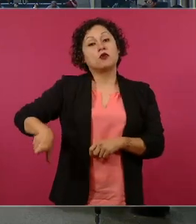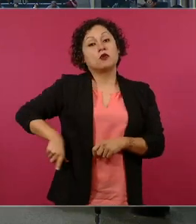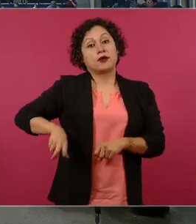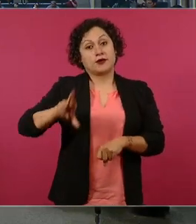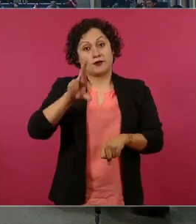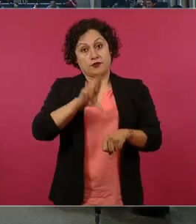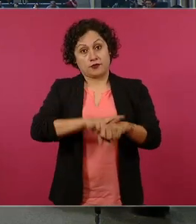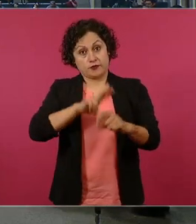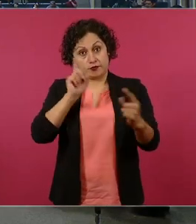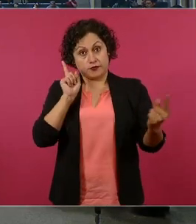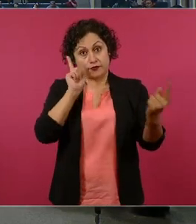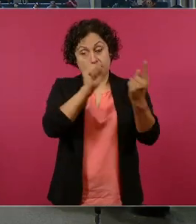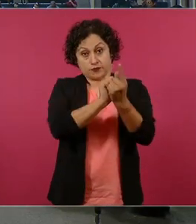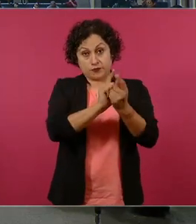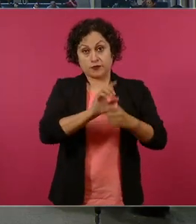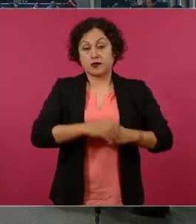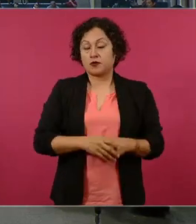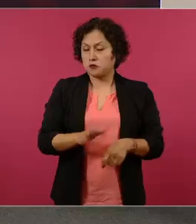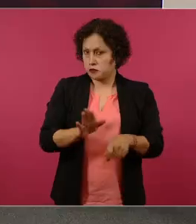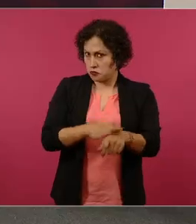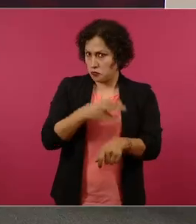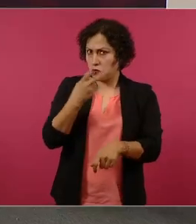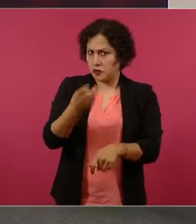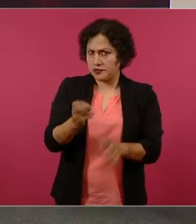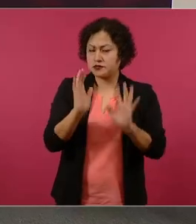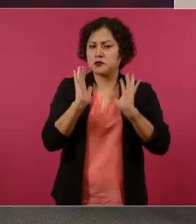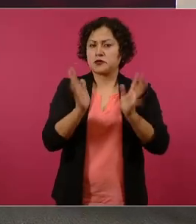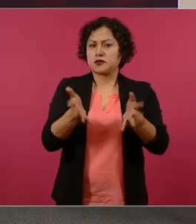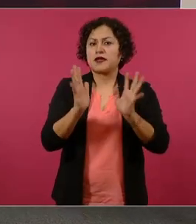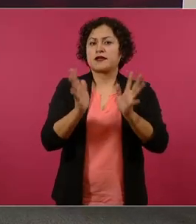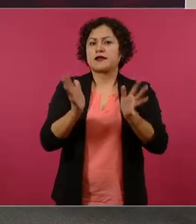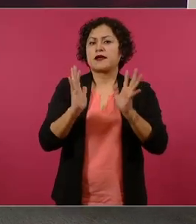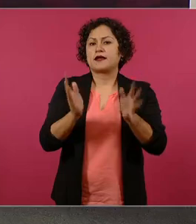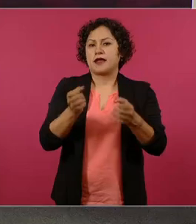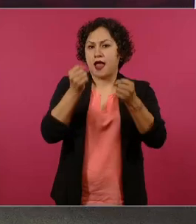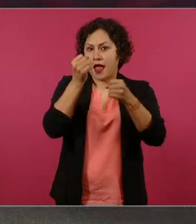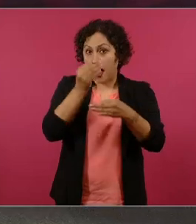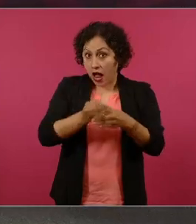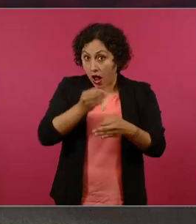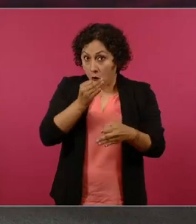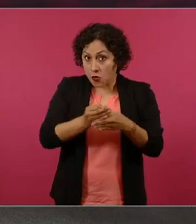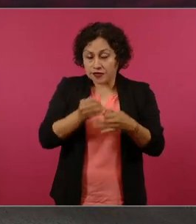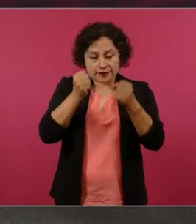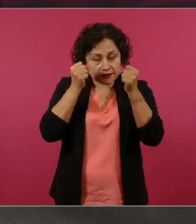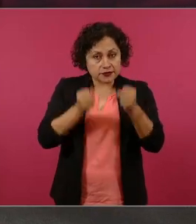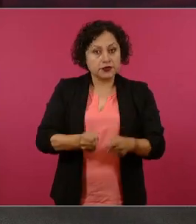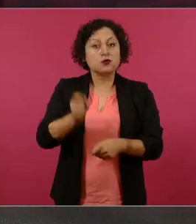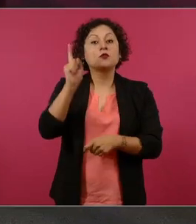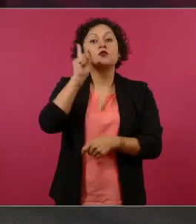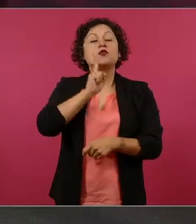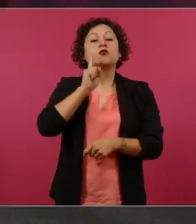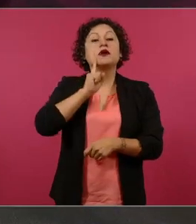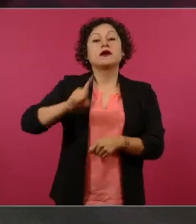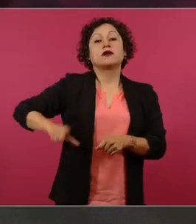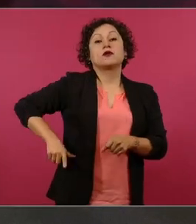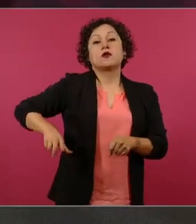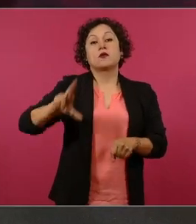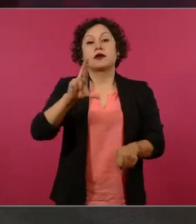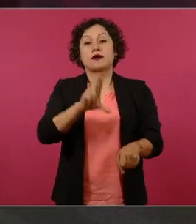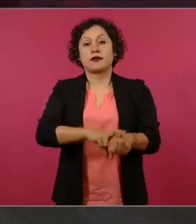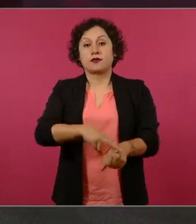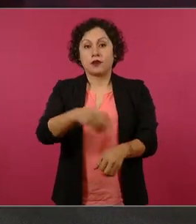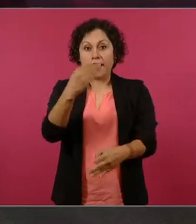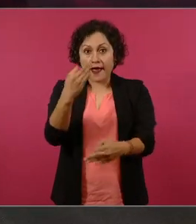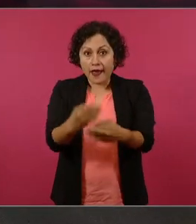eso ya ya seguramente la gobernadora está escuchando lo que estás planteando y vamos a